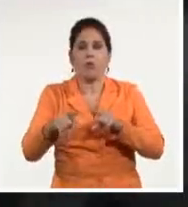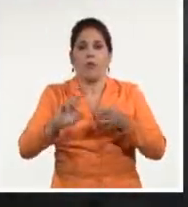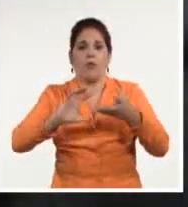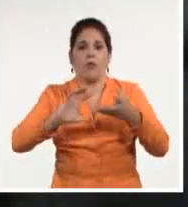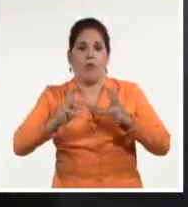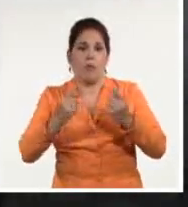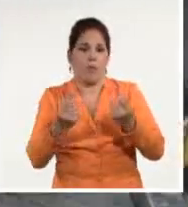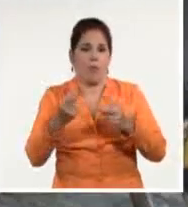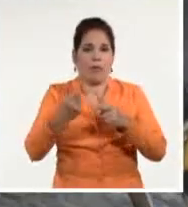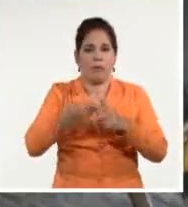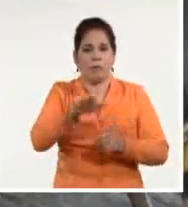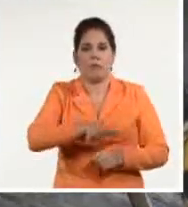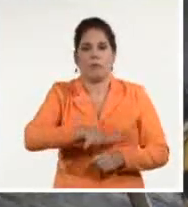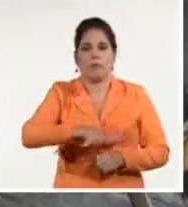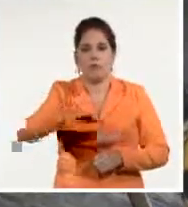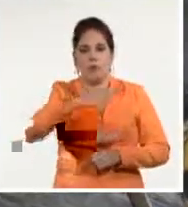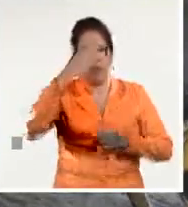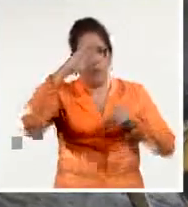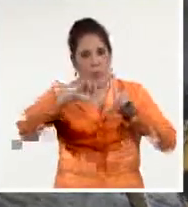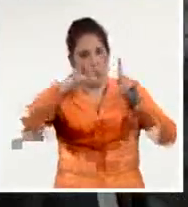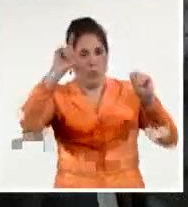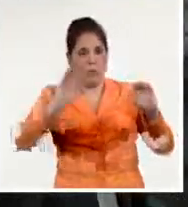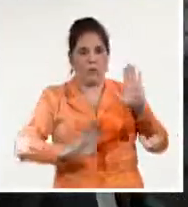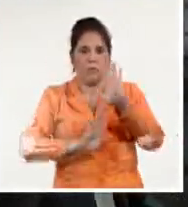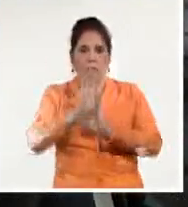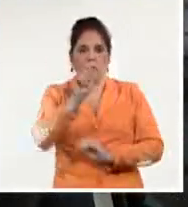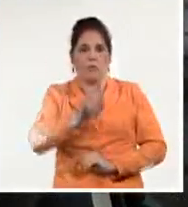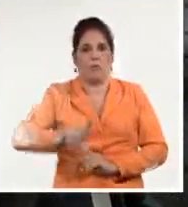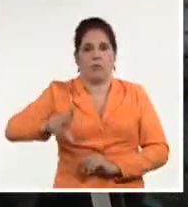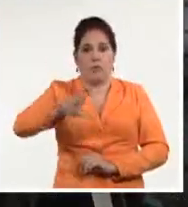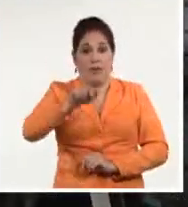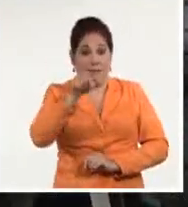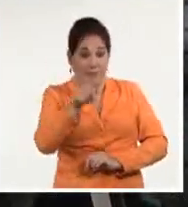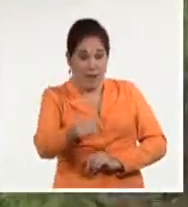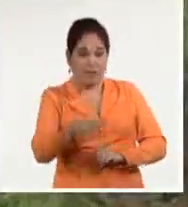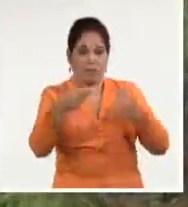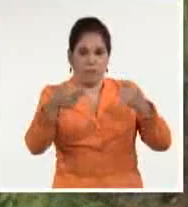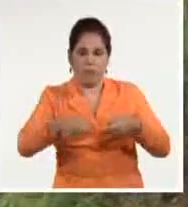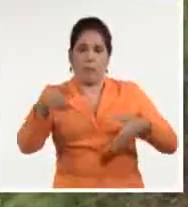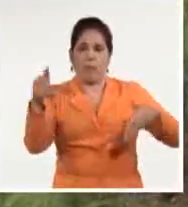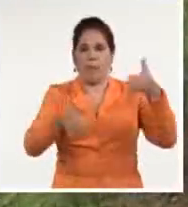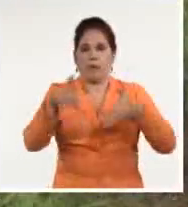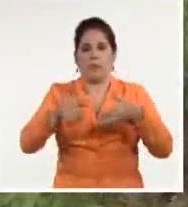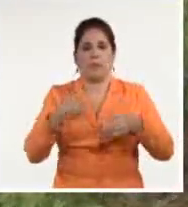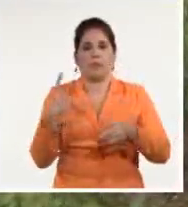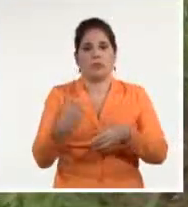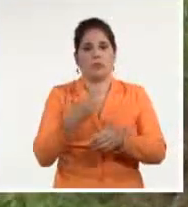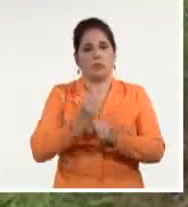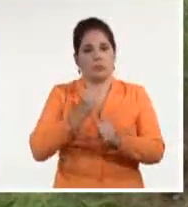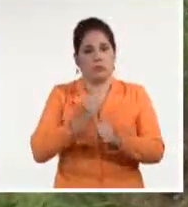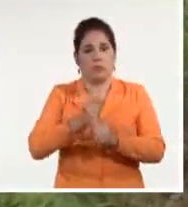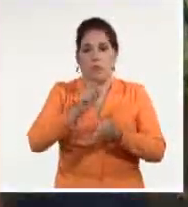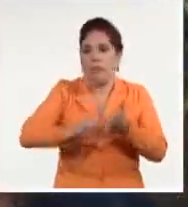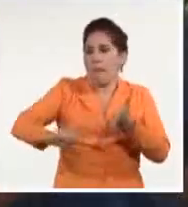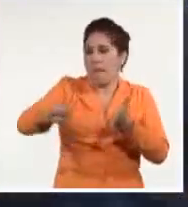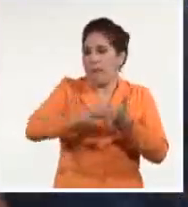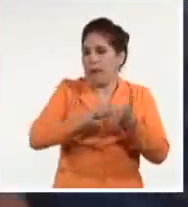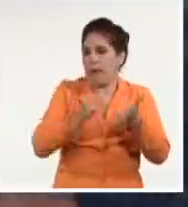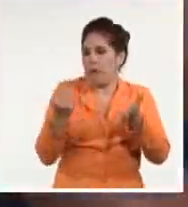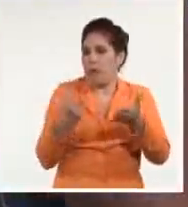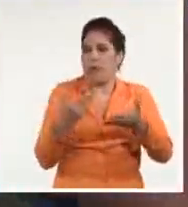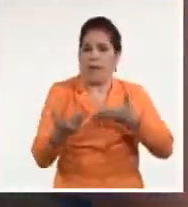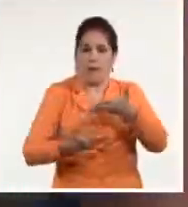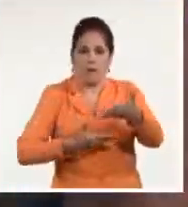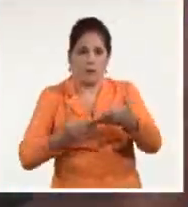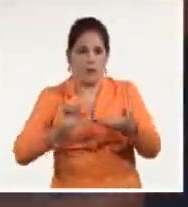modelo económico y social cubano de desarrollo socialista, en los que se define la participación de los trabajadores en la planificación, gestión